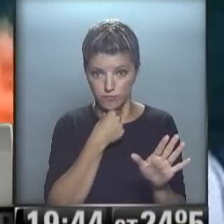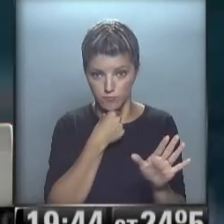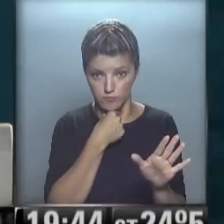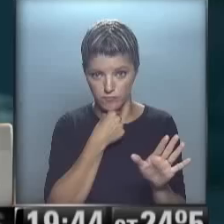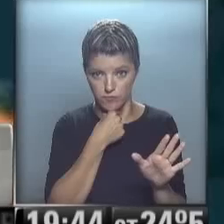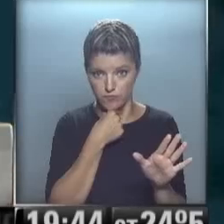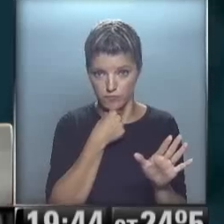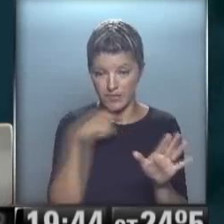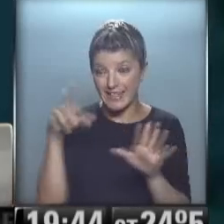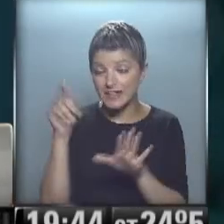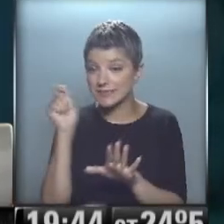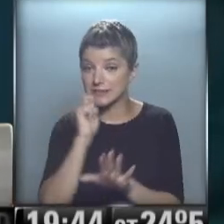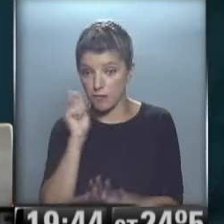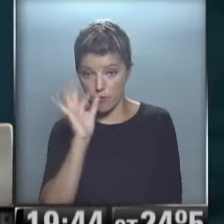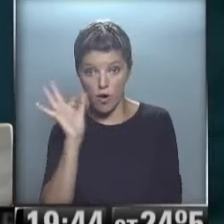ese vicio